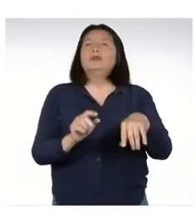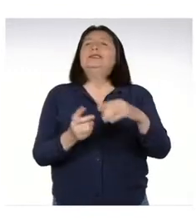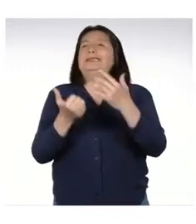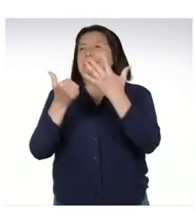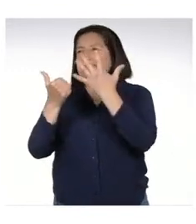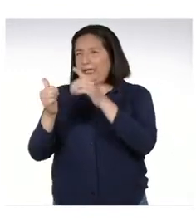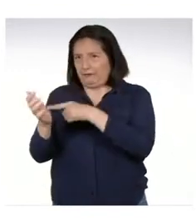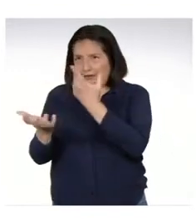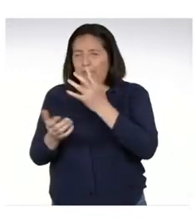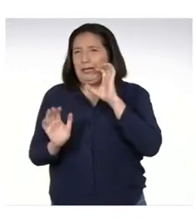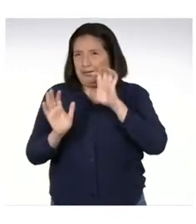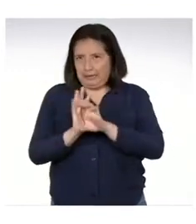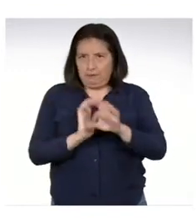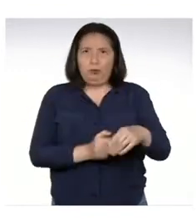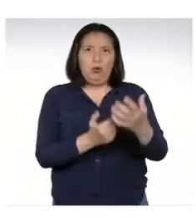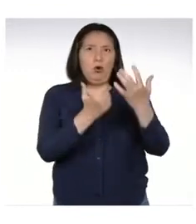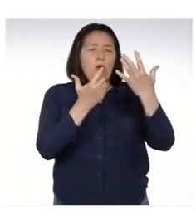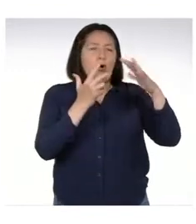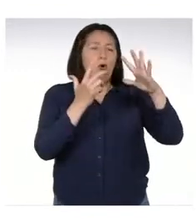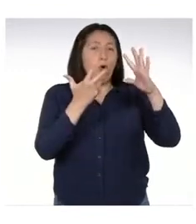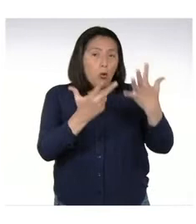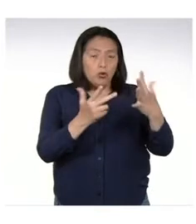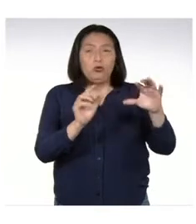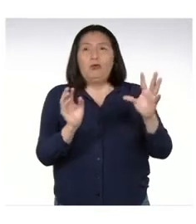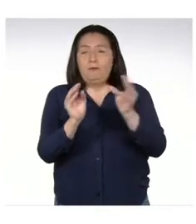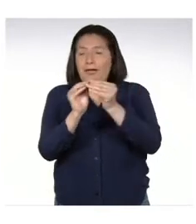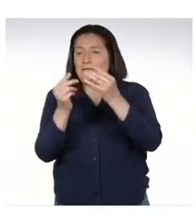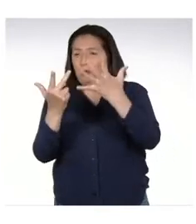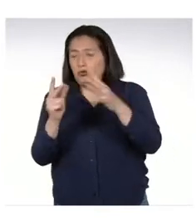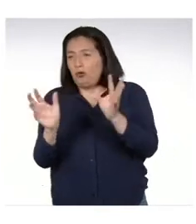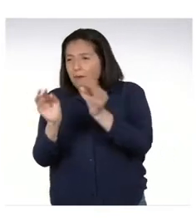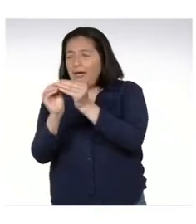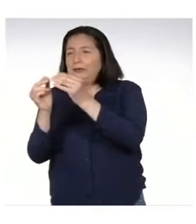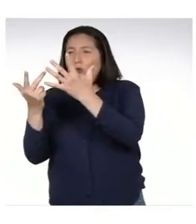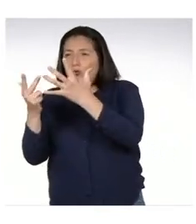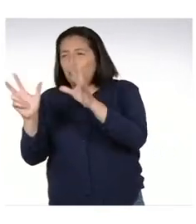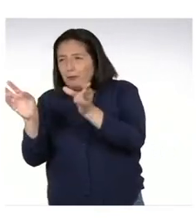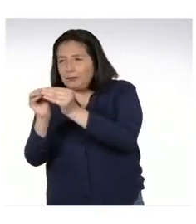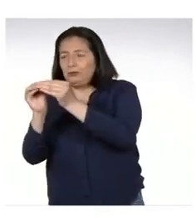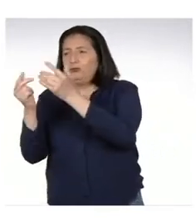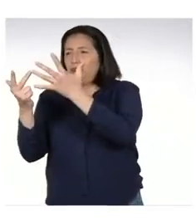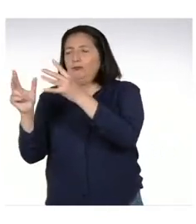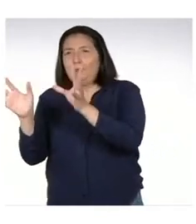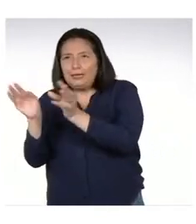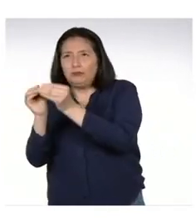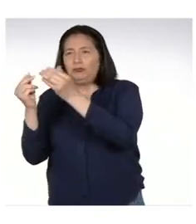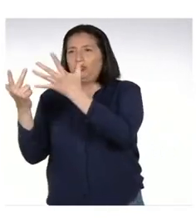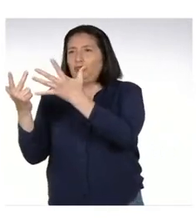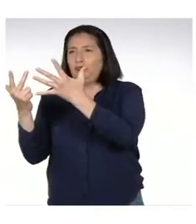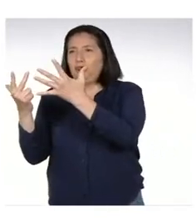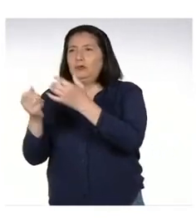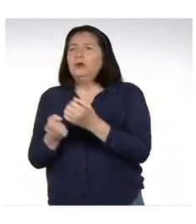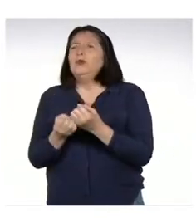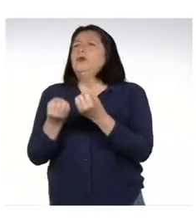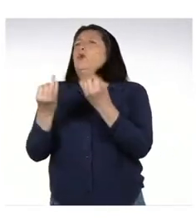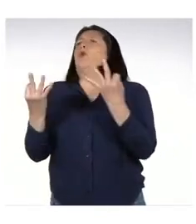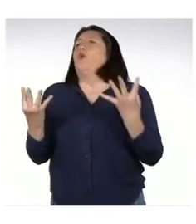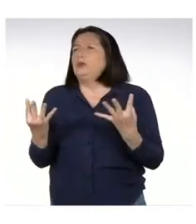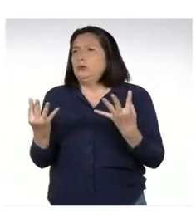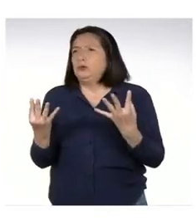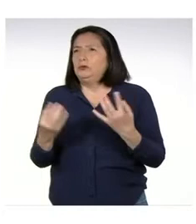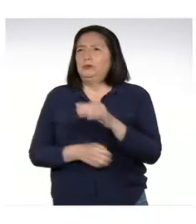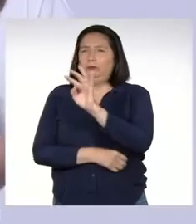por ejemplo, sumó 8 más 8 más 8 más 8 más 8 más 8 y